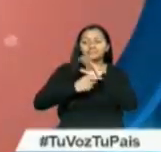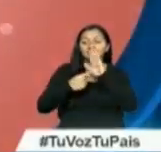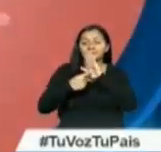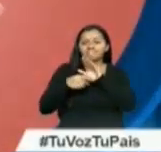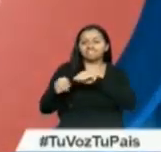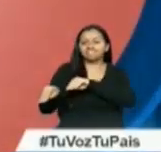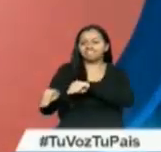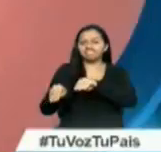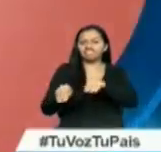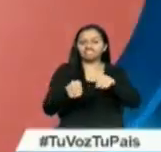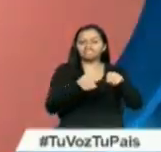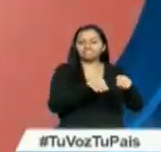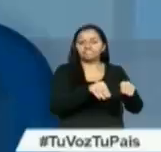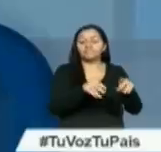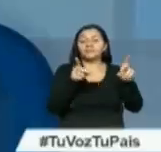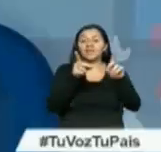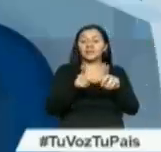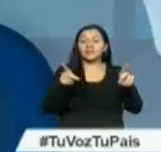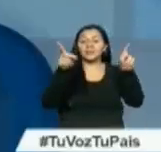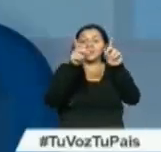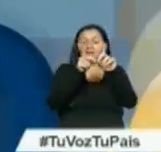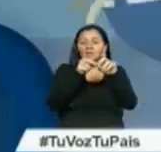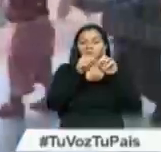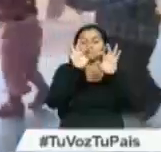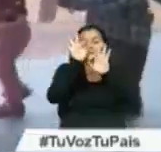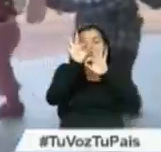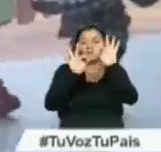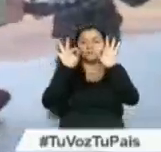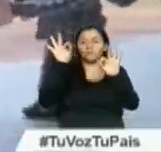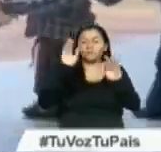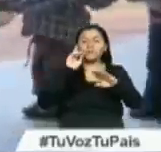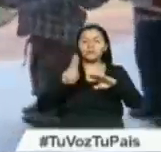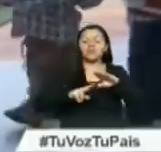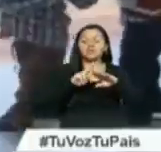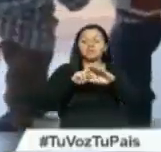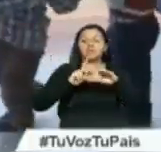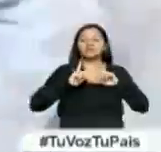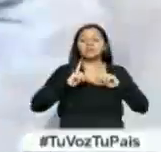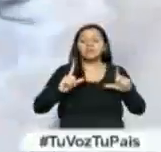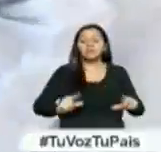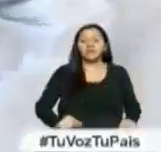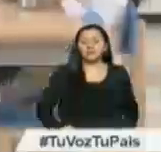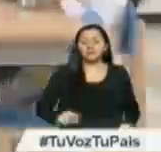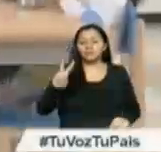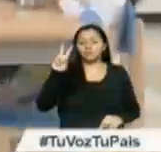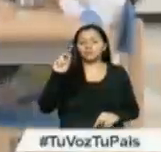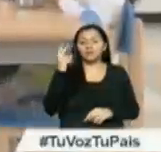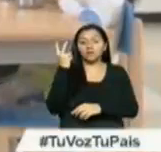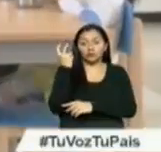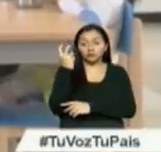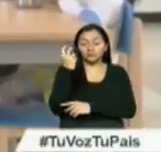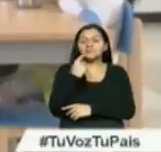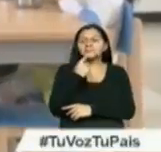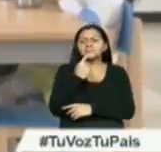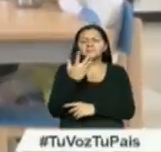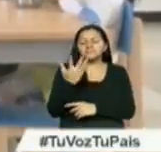educativo. Según datos publicados por la Encuesta Nacional de Salud y Nutrición en 2012, en el país